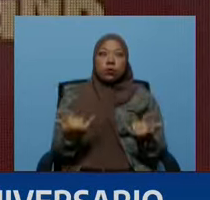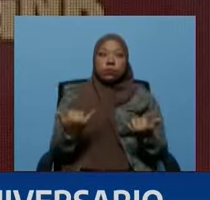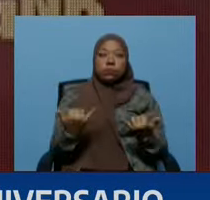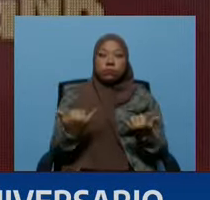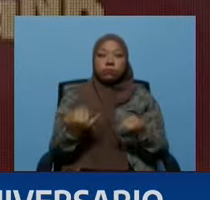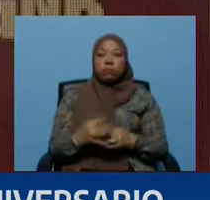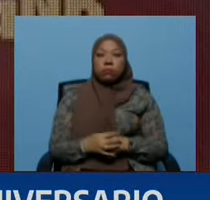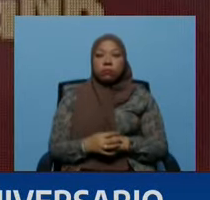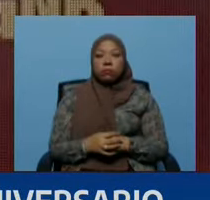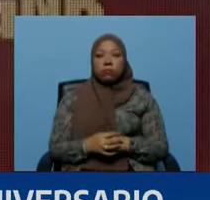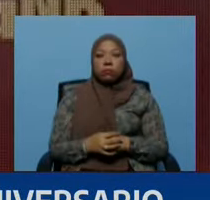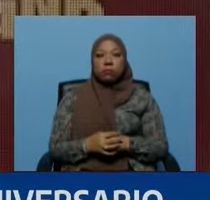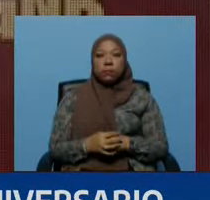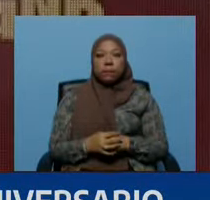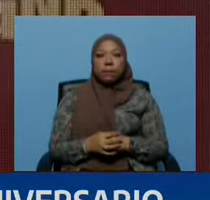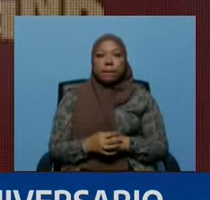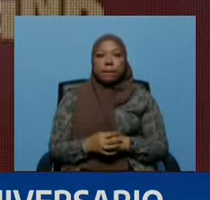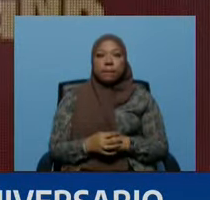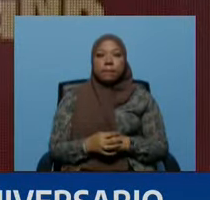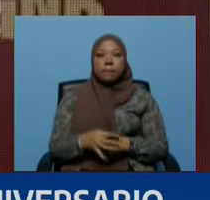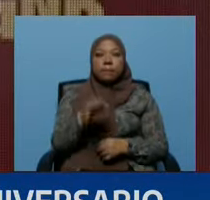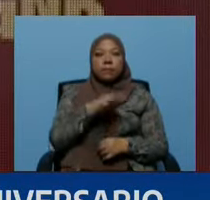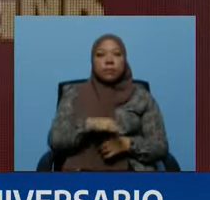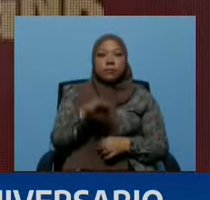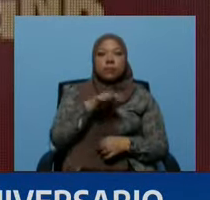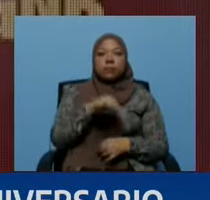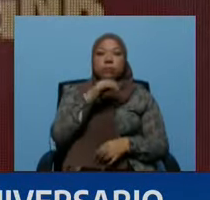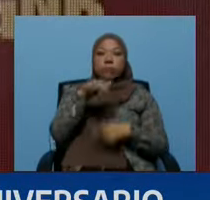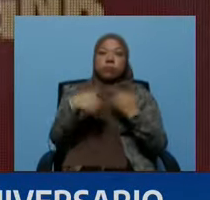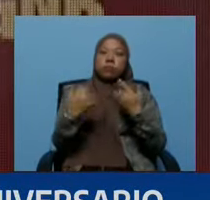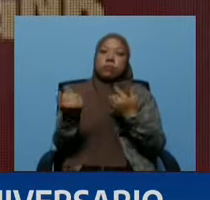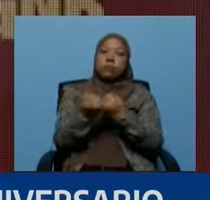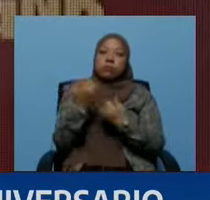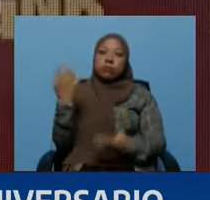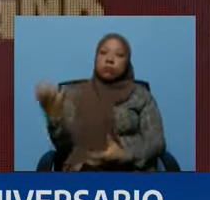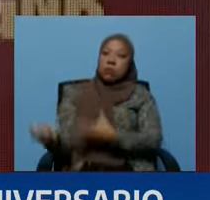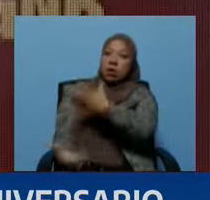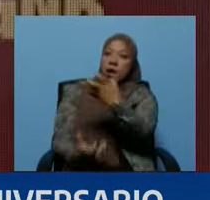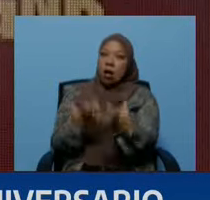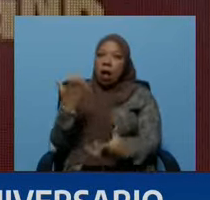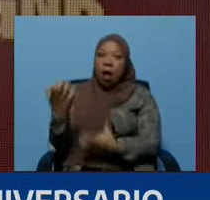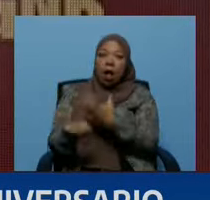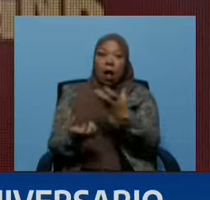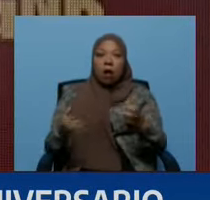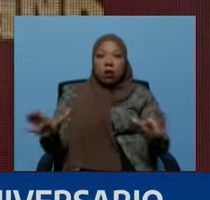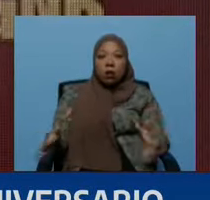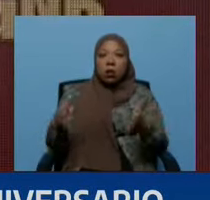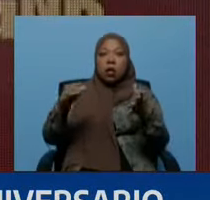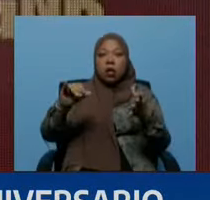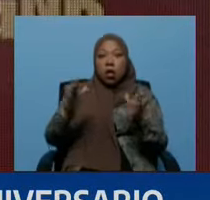asaltar el cuartel de San Jacinto, asaltarlo para quemarlo.